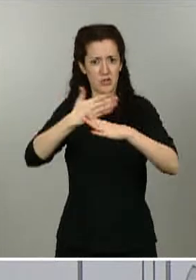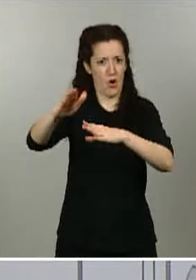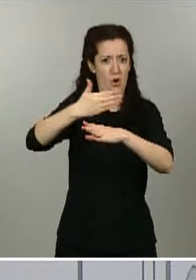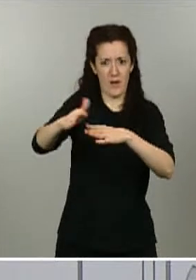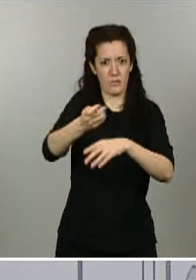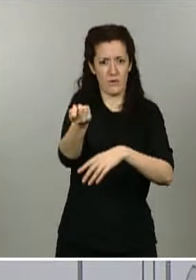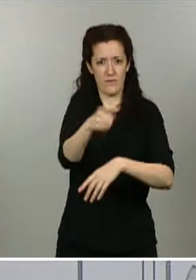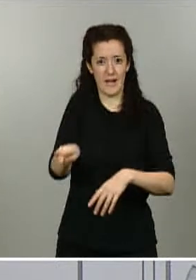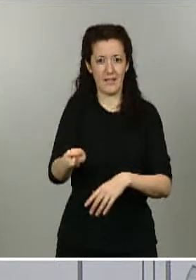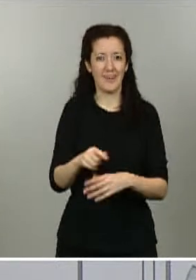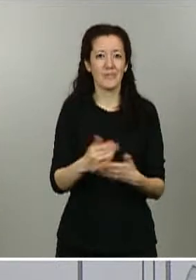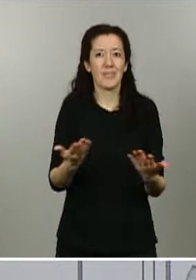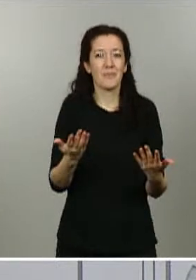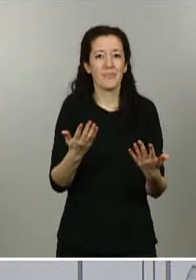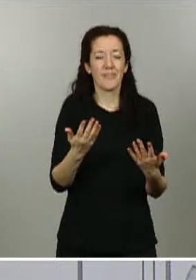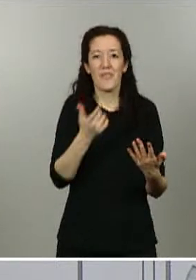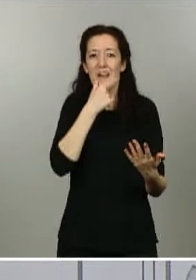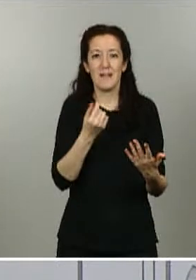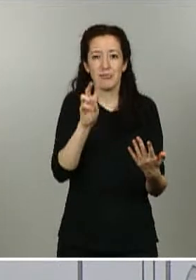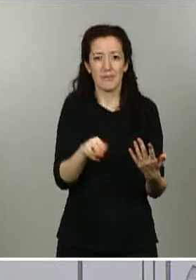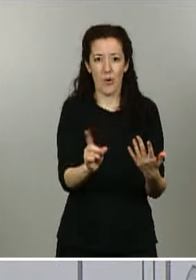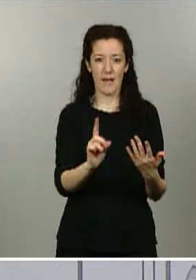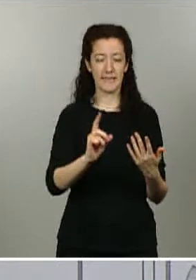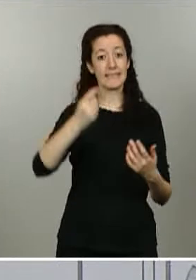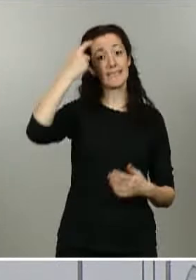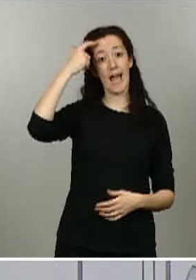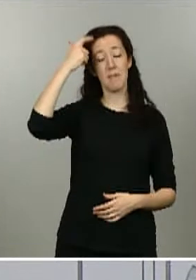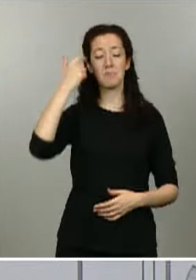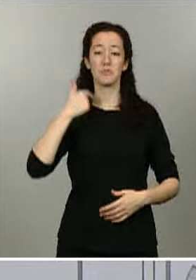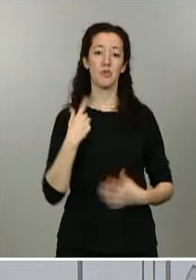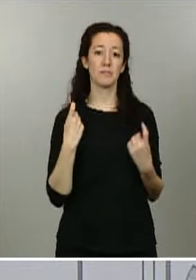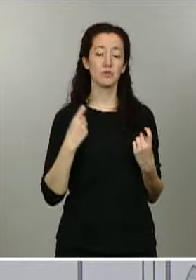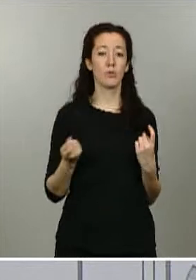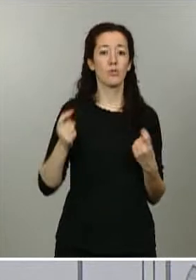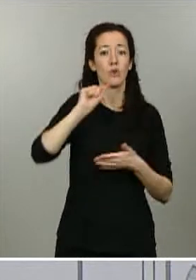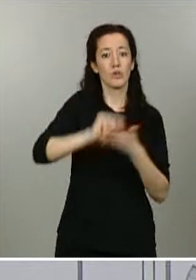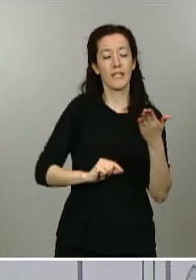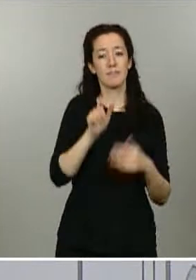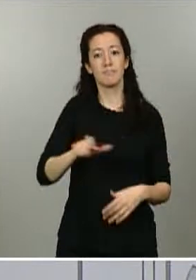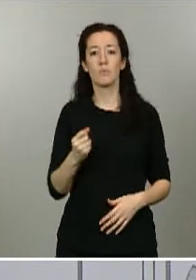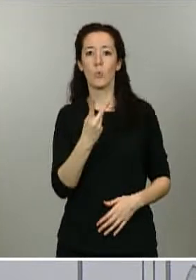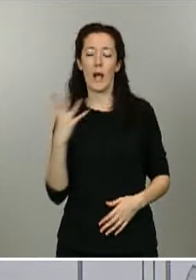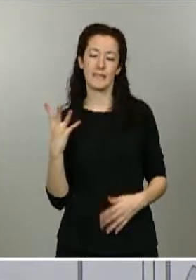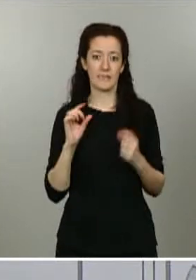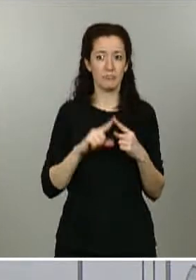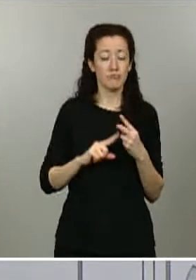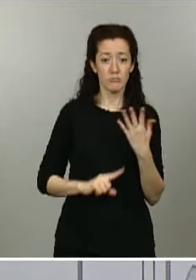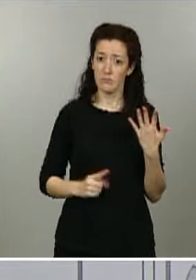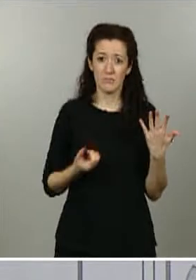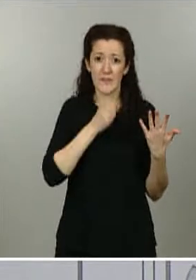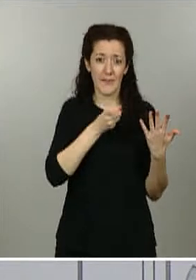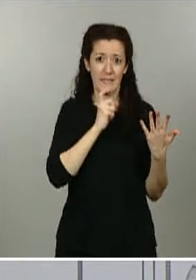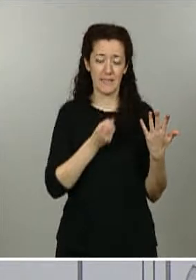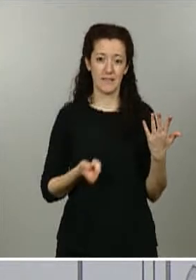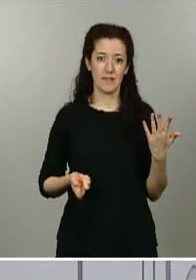necesitar. Se pueden hacer una serie de estimaciones en torno a las medias de lo que podemos hablar. Pero como han visto en la gráfica que he